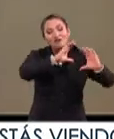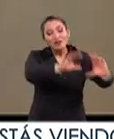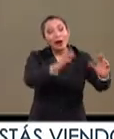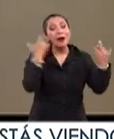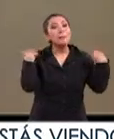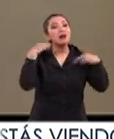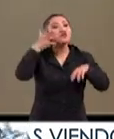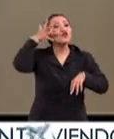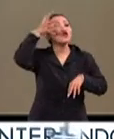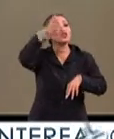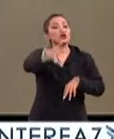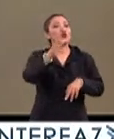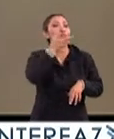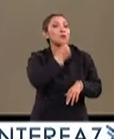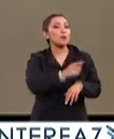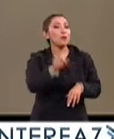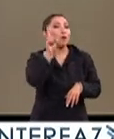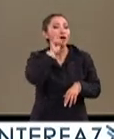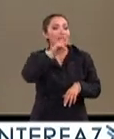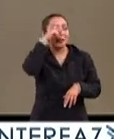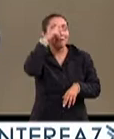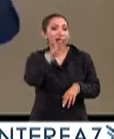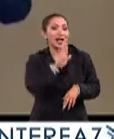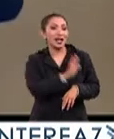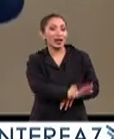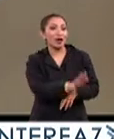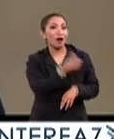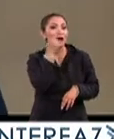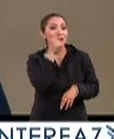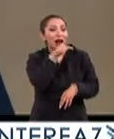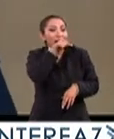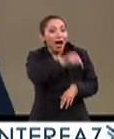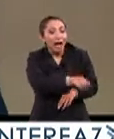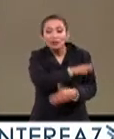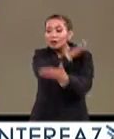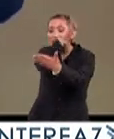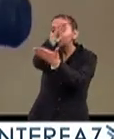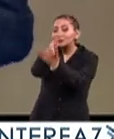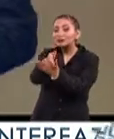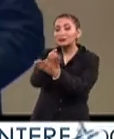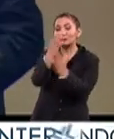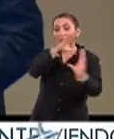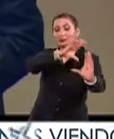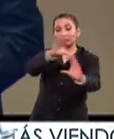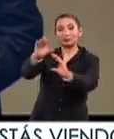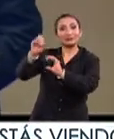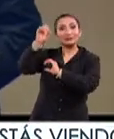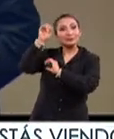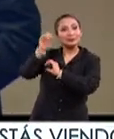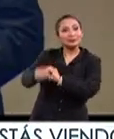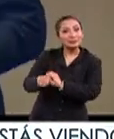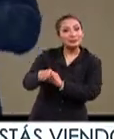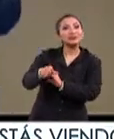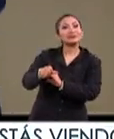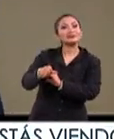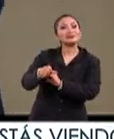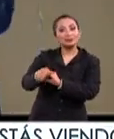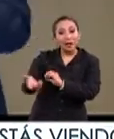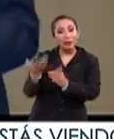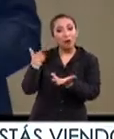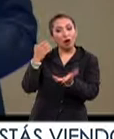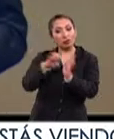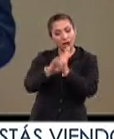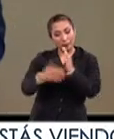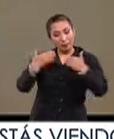los maestros y a las maestras de México, a quienes van a ser precisamente el